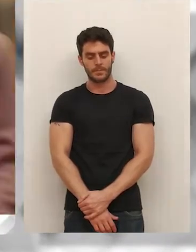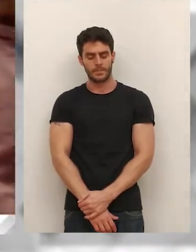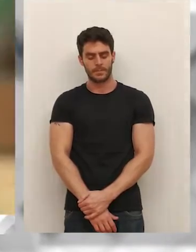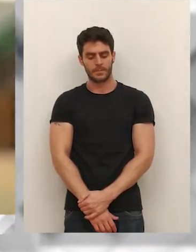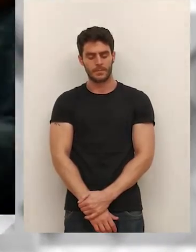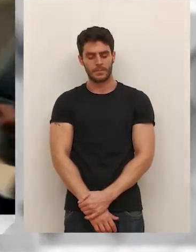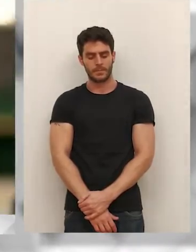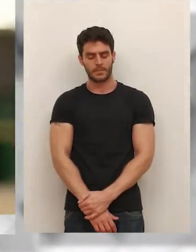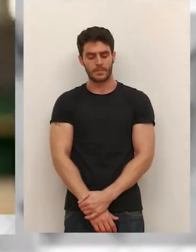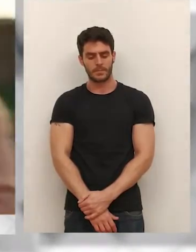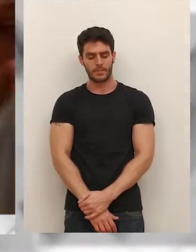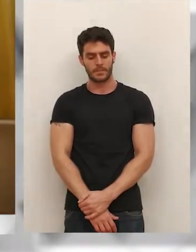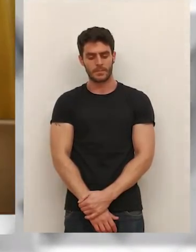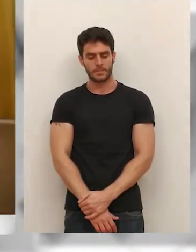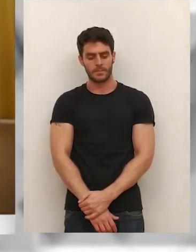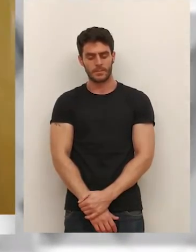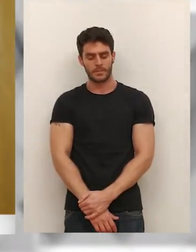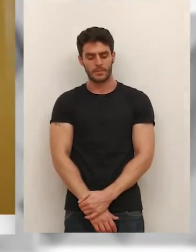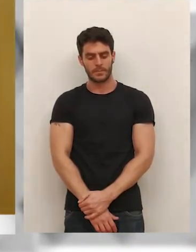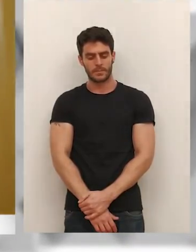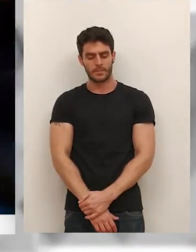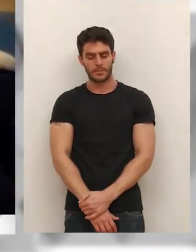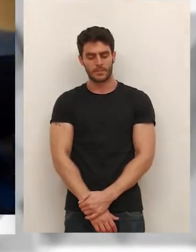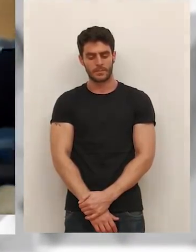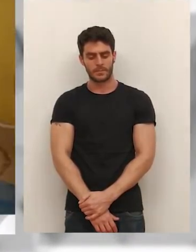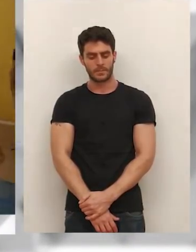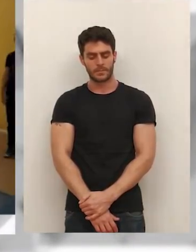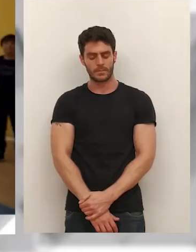Se aprende a entender, a no rendirse